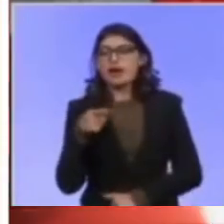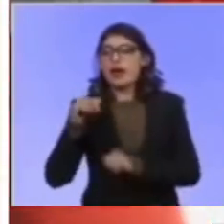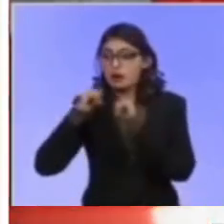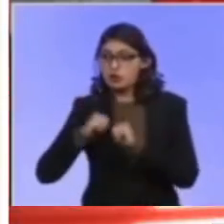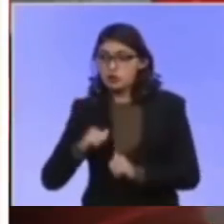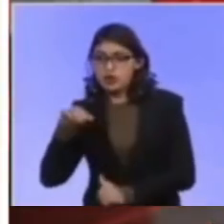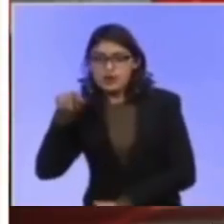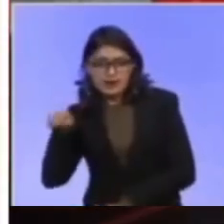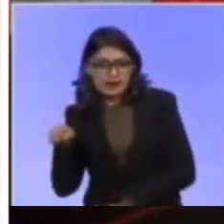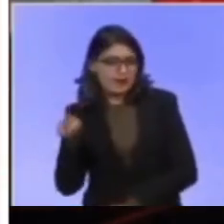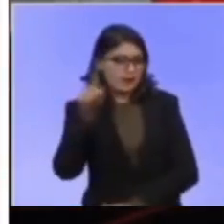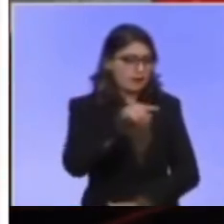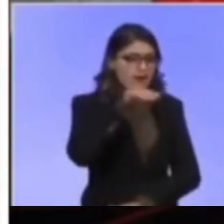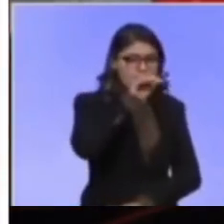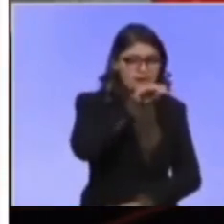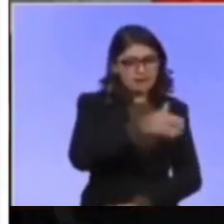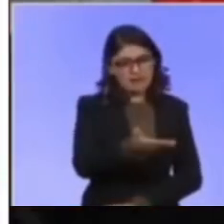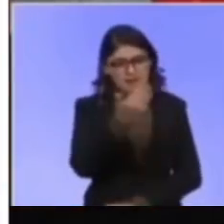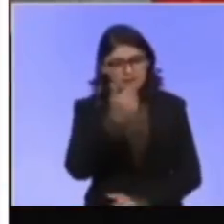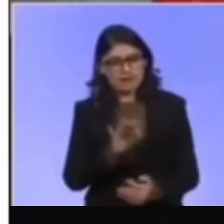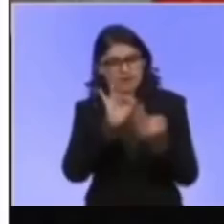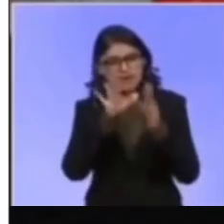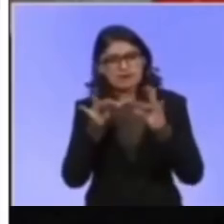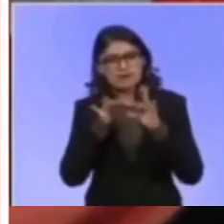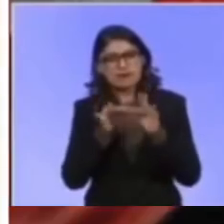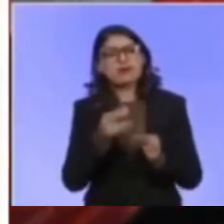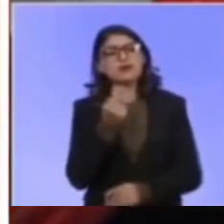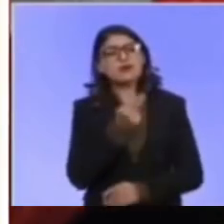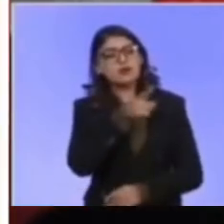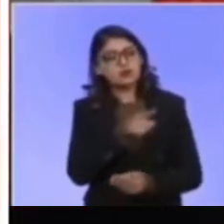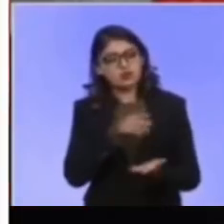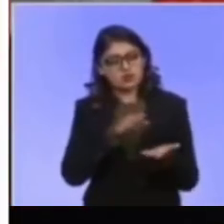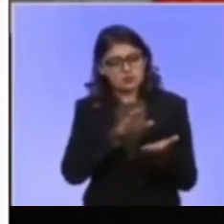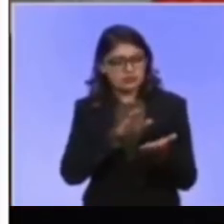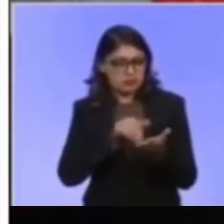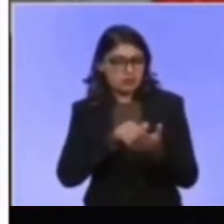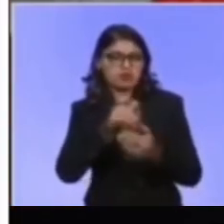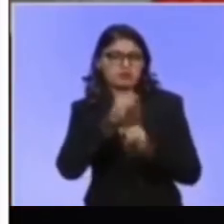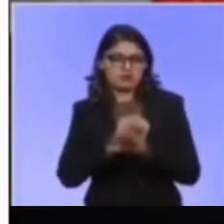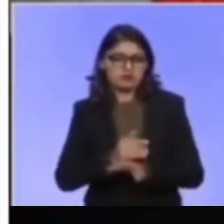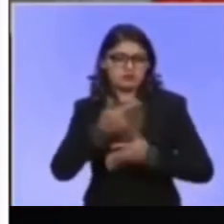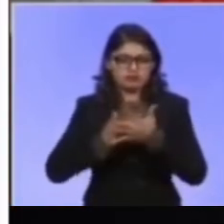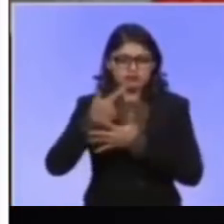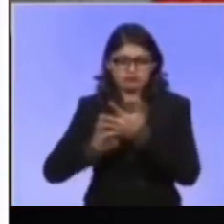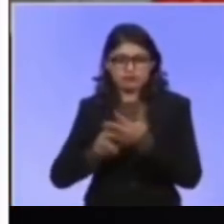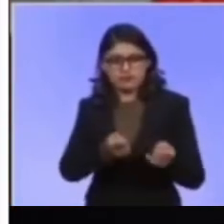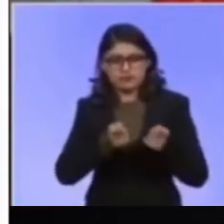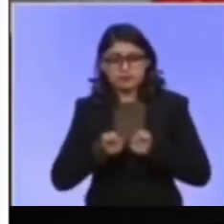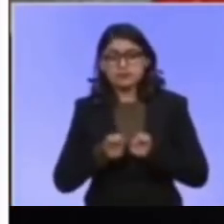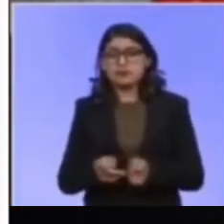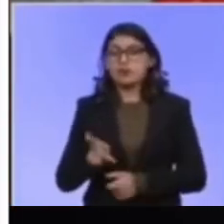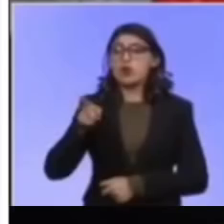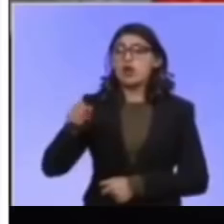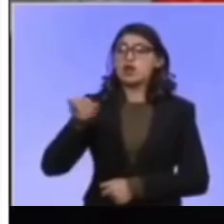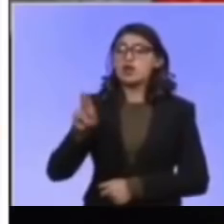permita acceder al sistema para solventar la obligación el ine concluyó la revisión del informe sin